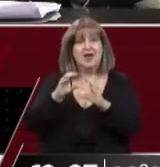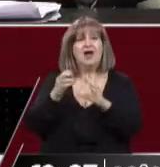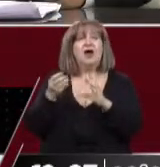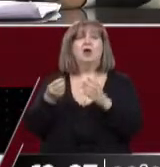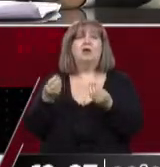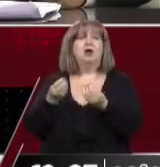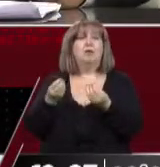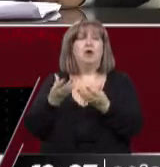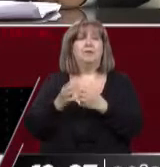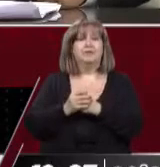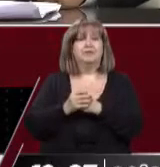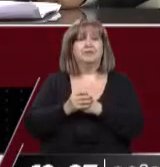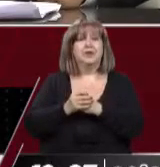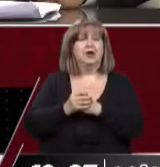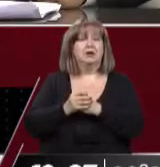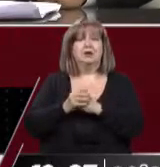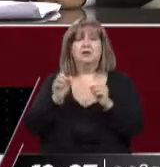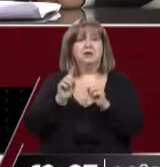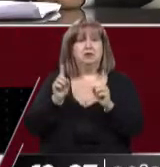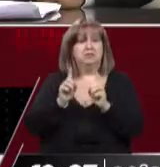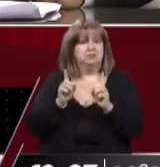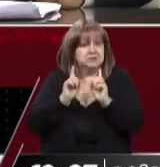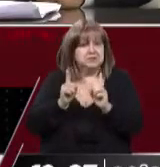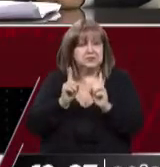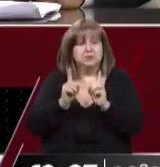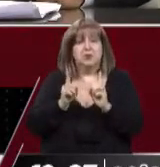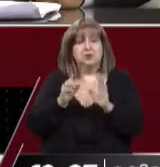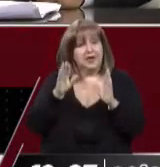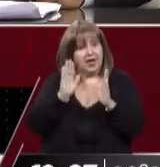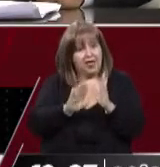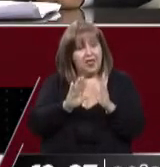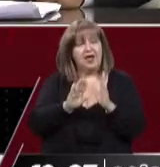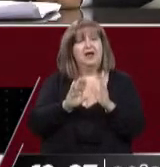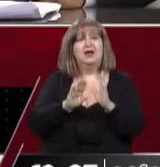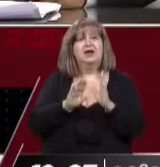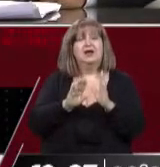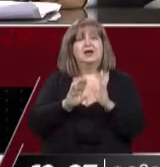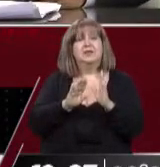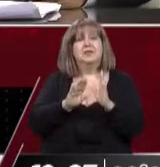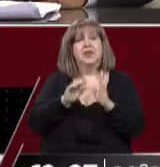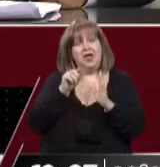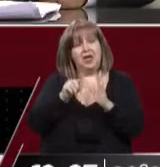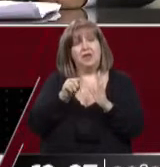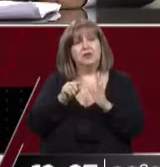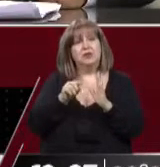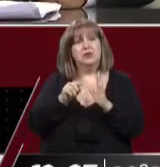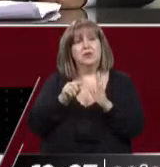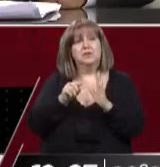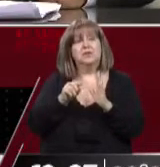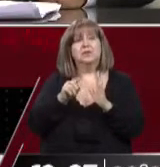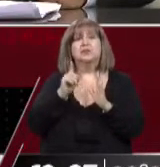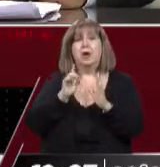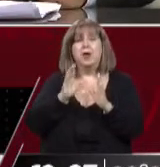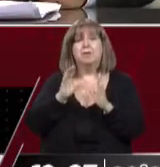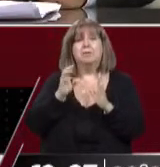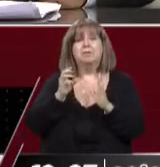de la articulación? ¿Qué pasaría ahí? No se corren, son parte de este nuevo programa y van a ser parte de posiblemente del